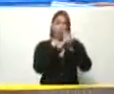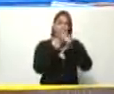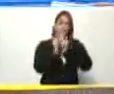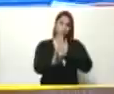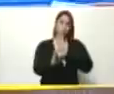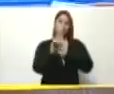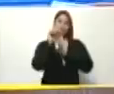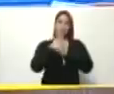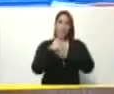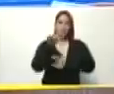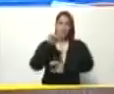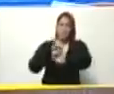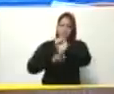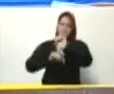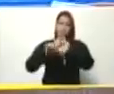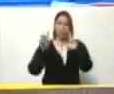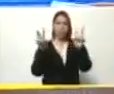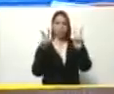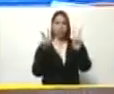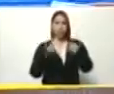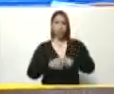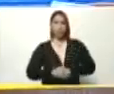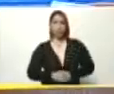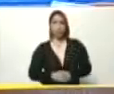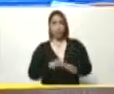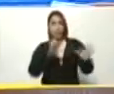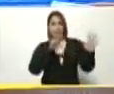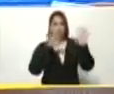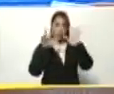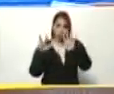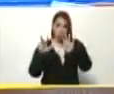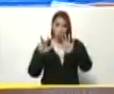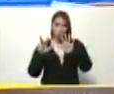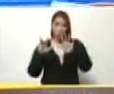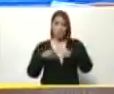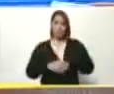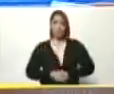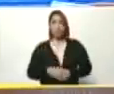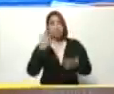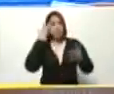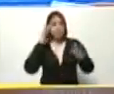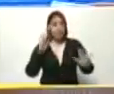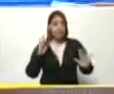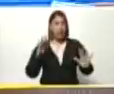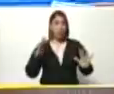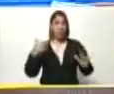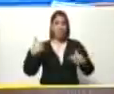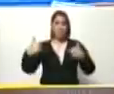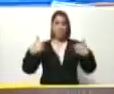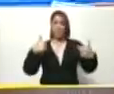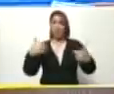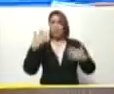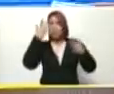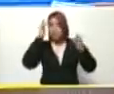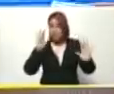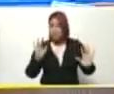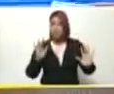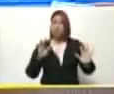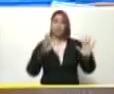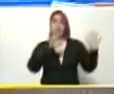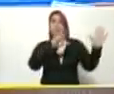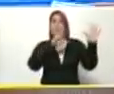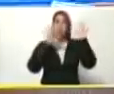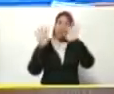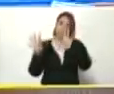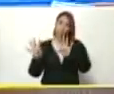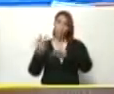la contraofensiva victoriosa. El 18, que trataron de matarnos, el año 19,